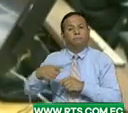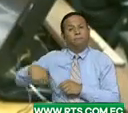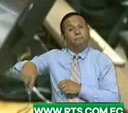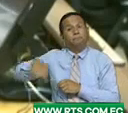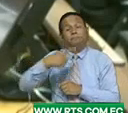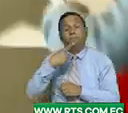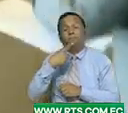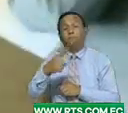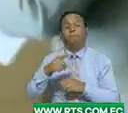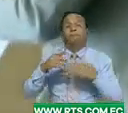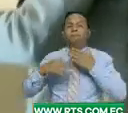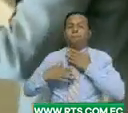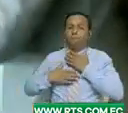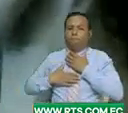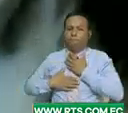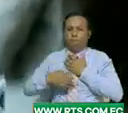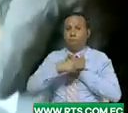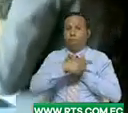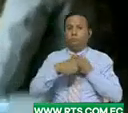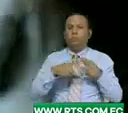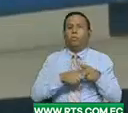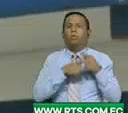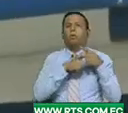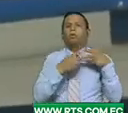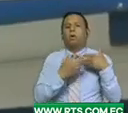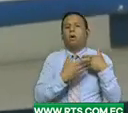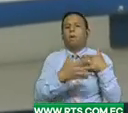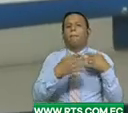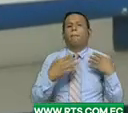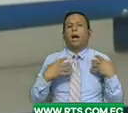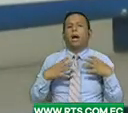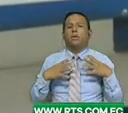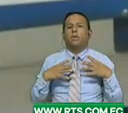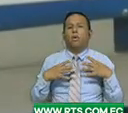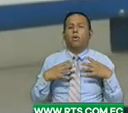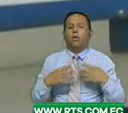asambleístas inician su vacancia, informó Héctor Romero.